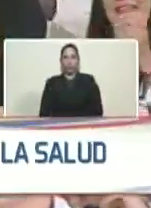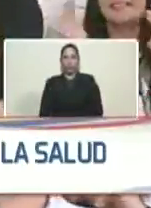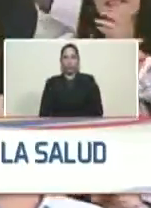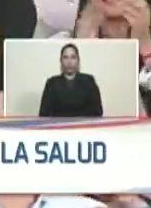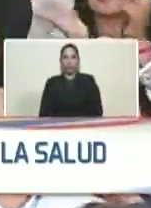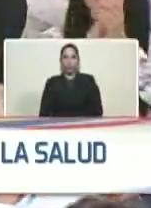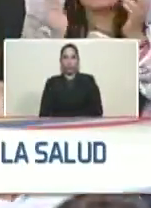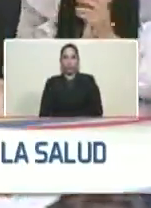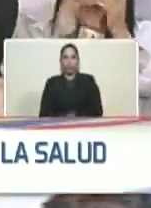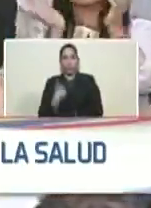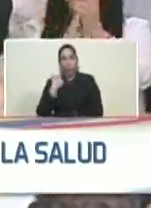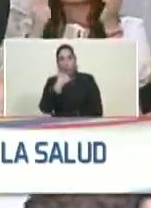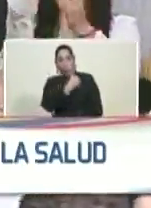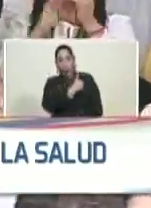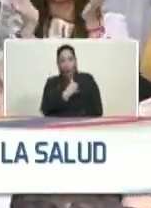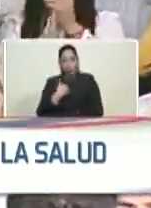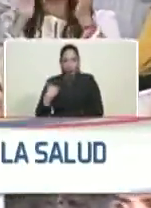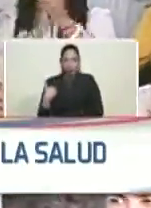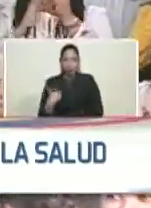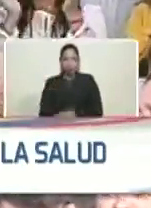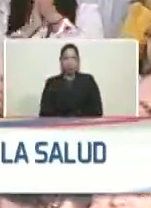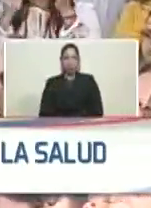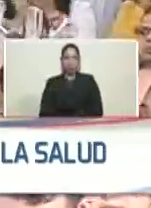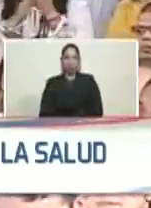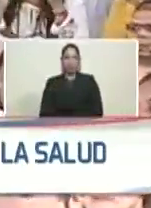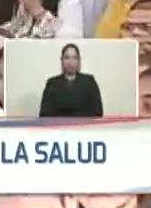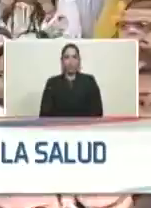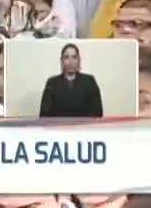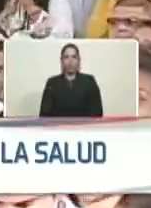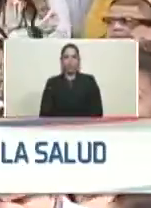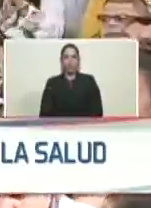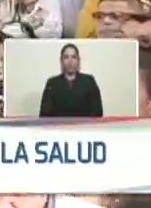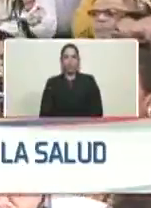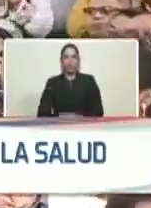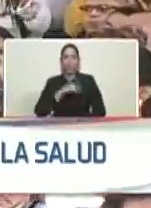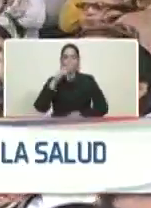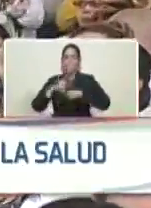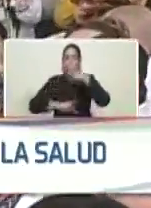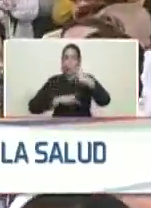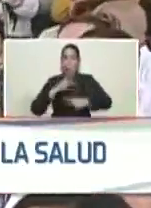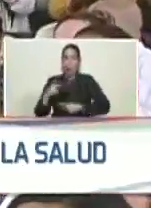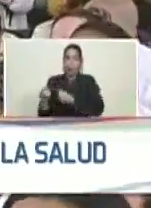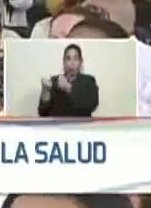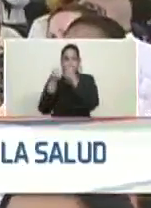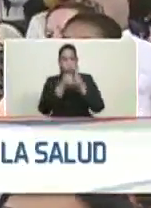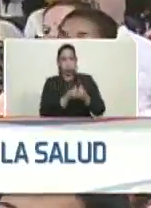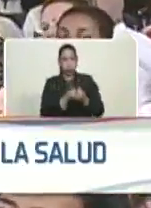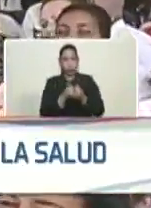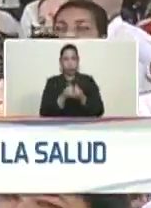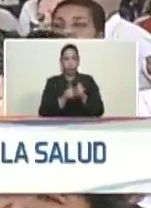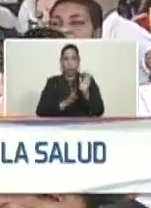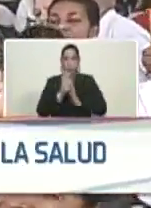Y quiero que en el marco del programa de recuperación económica